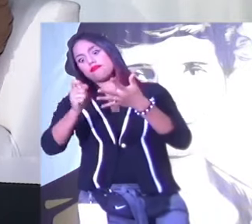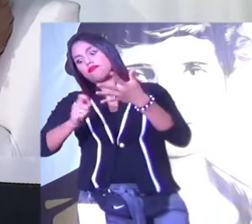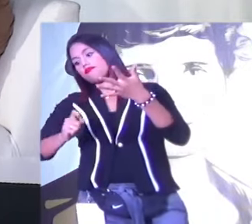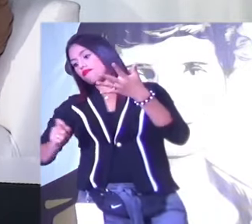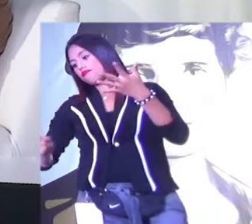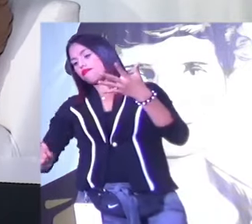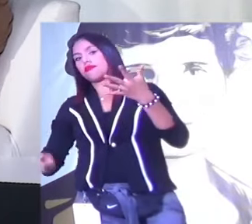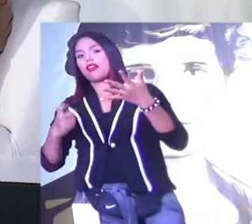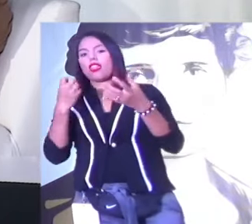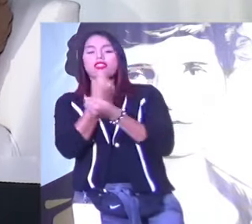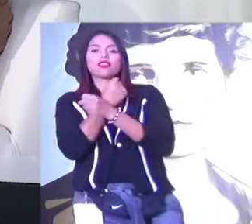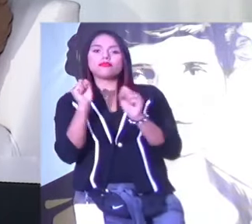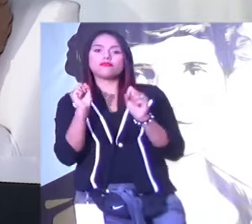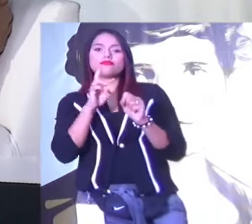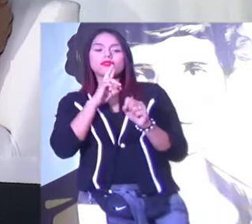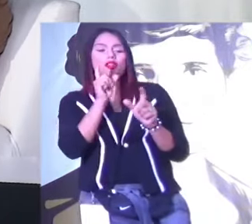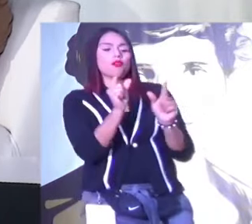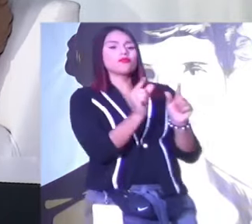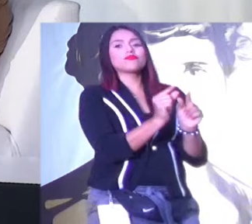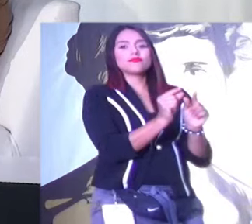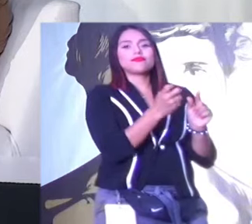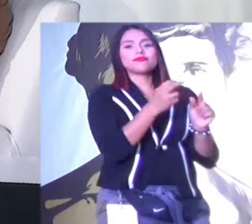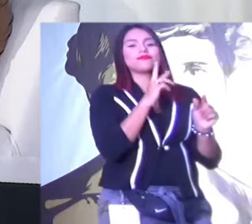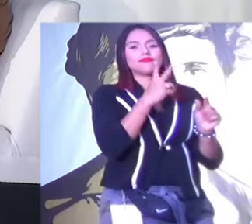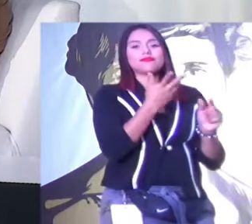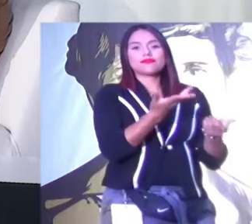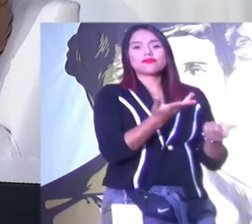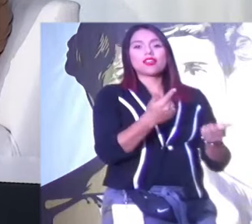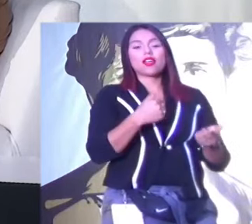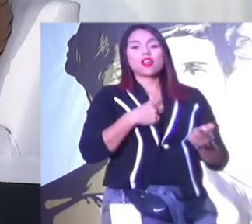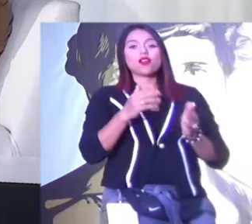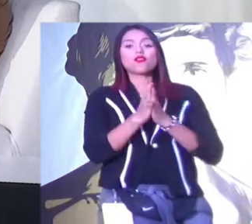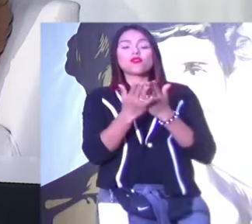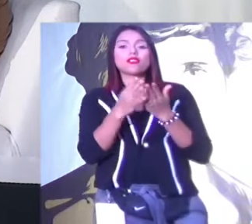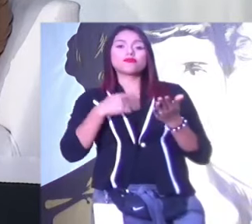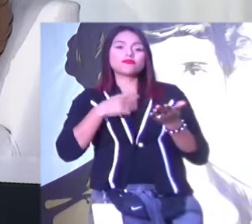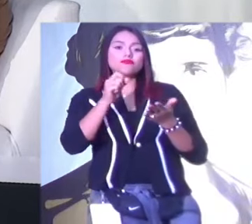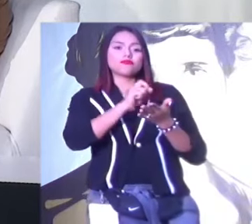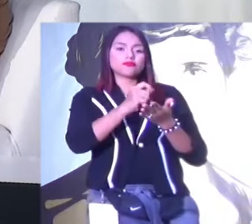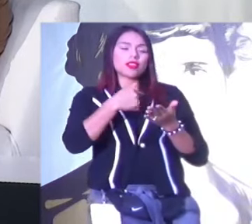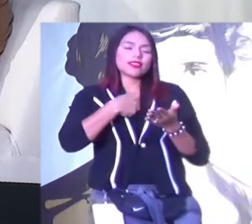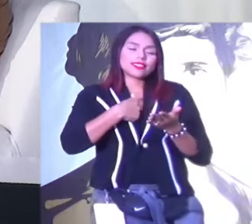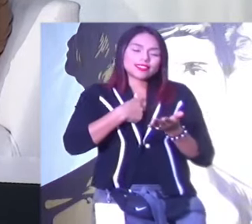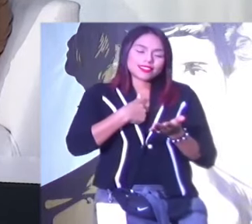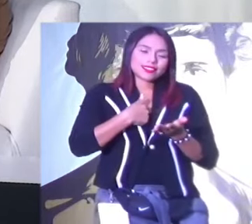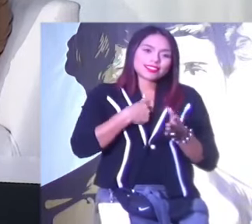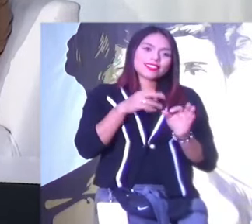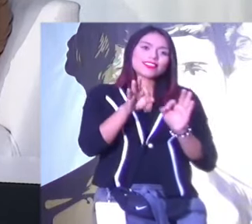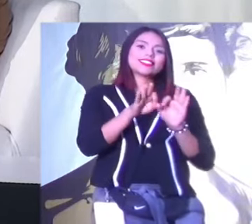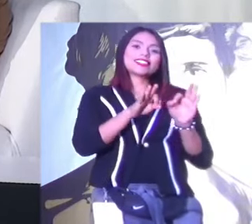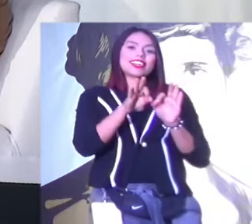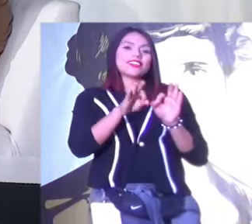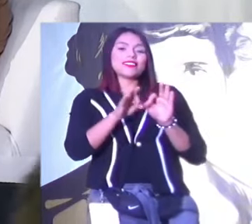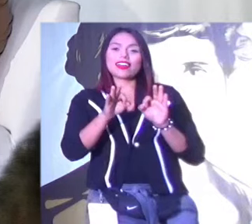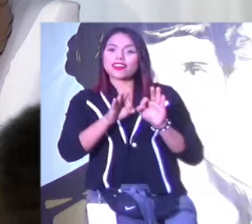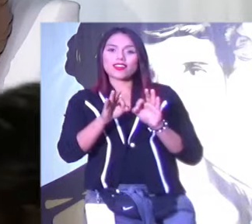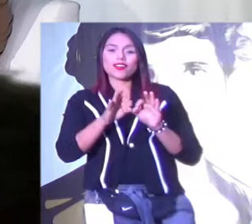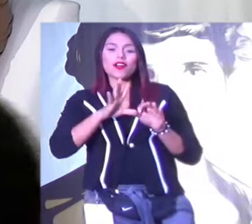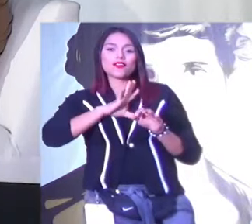Bueno, yo tengo una novela en la que estoy trabajando, pero bueno, yo me siento cuentista, ¿no? Para mí es el género por